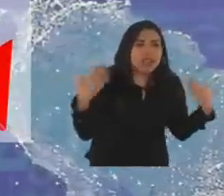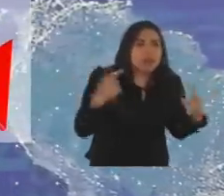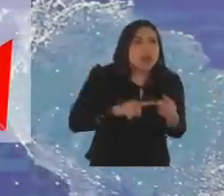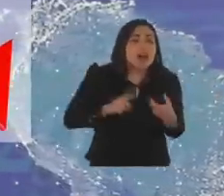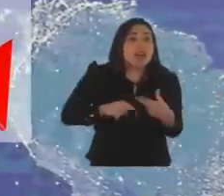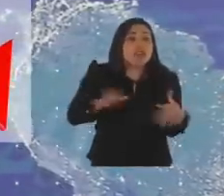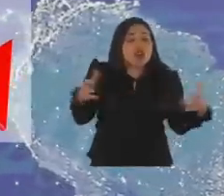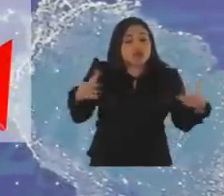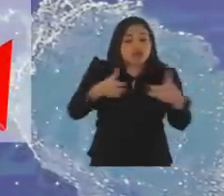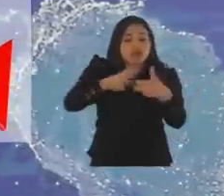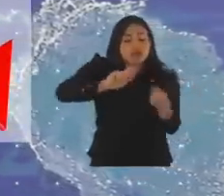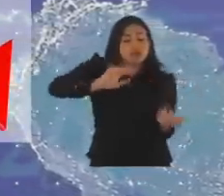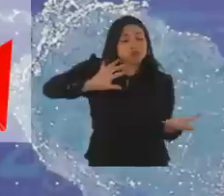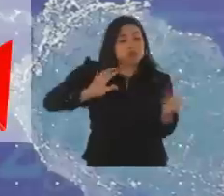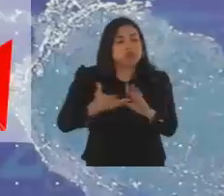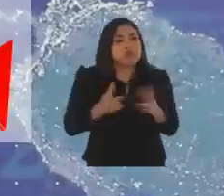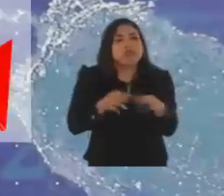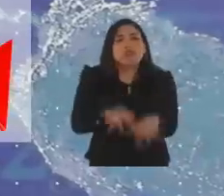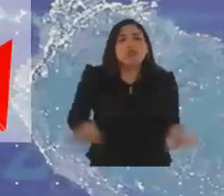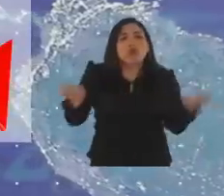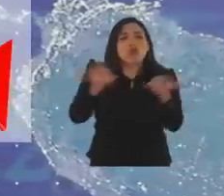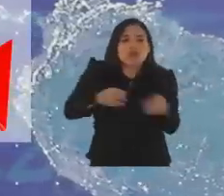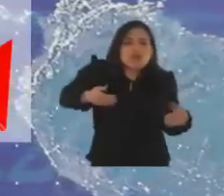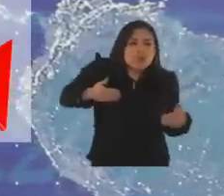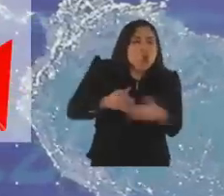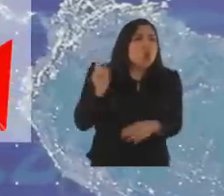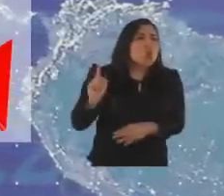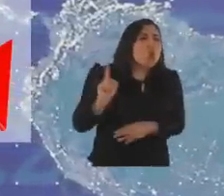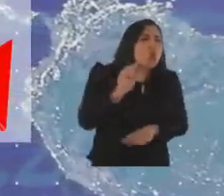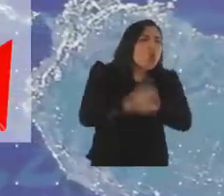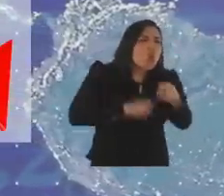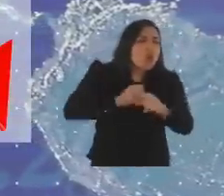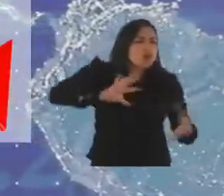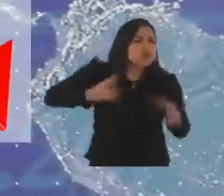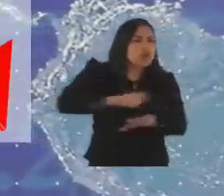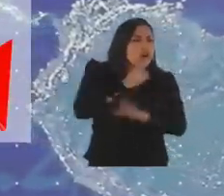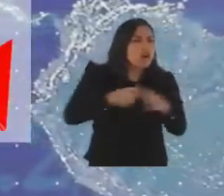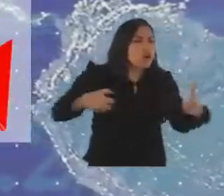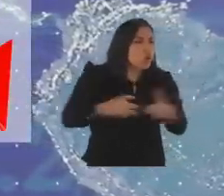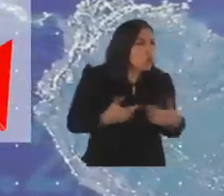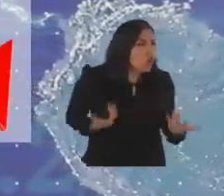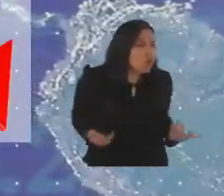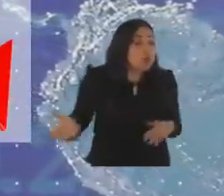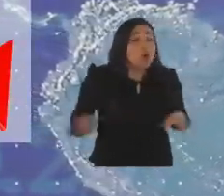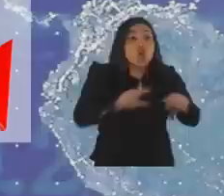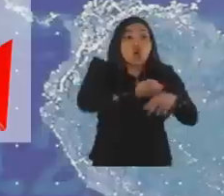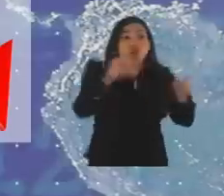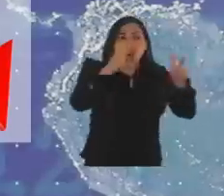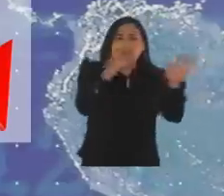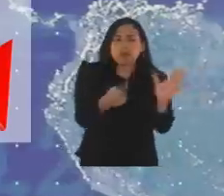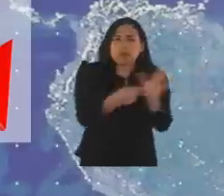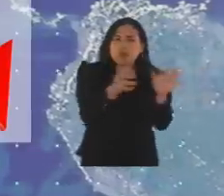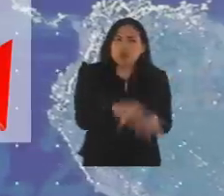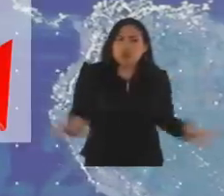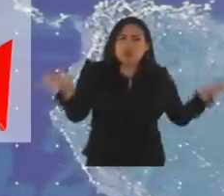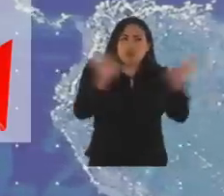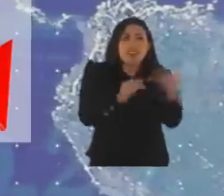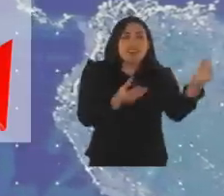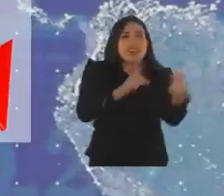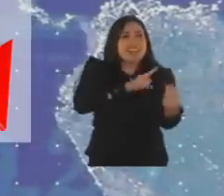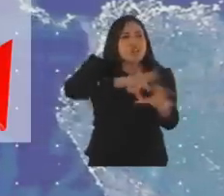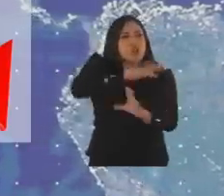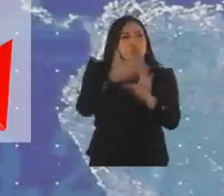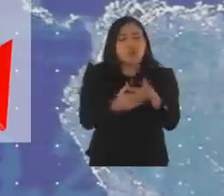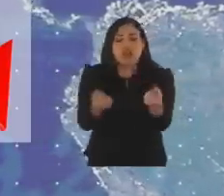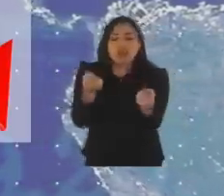llamada transición energética y cuántos años se necesita para poder lograrla. Otro tema que fue clave durante este encuentro de líderes mundiales es